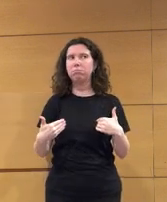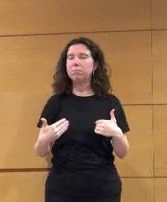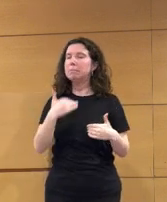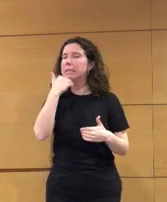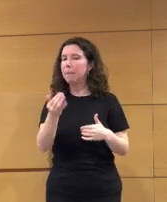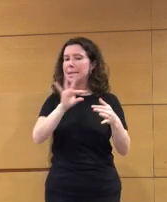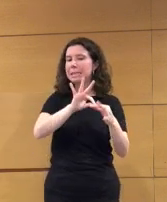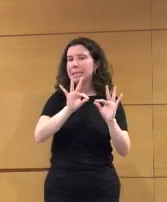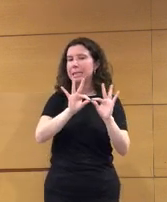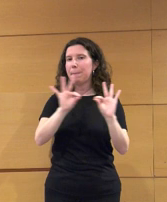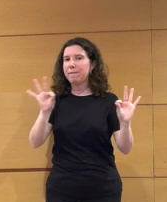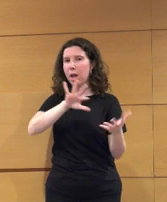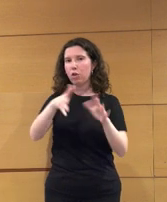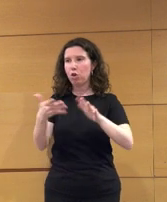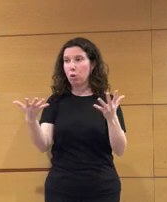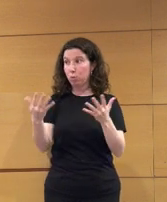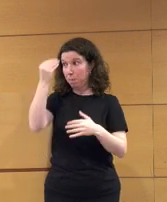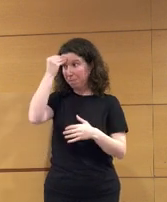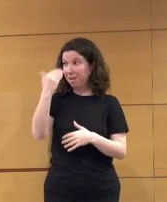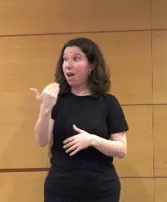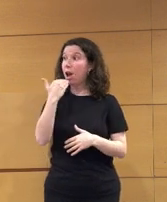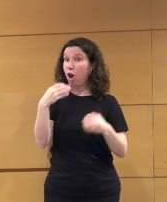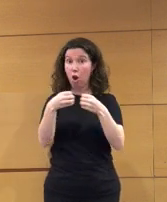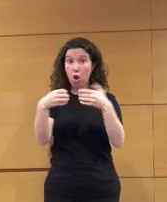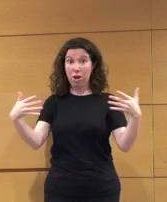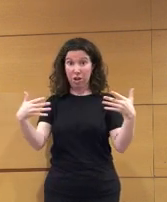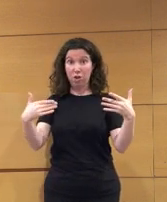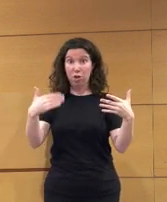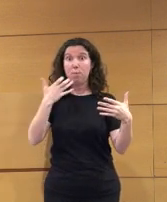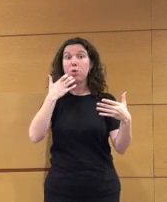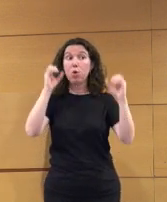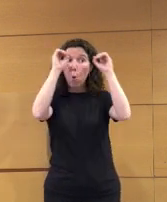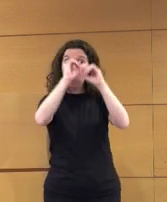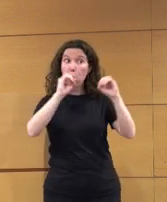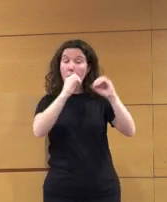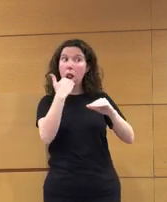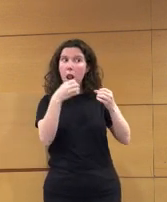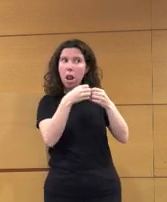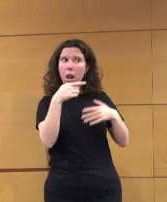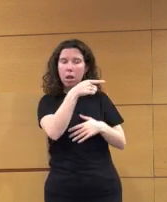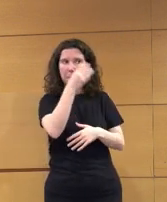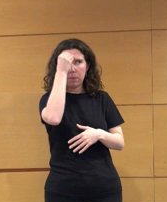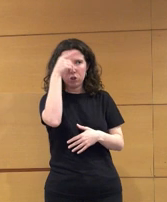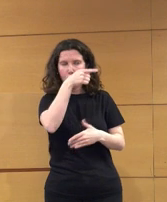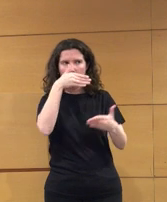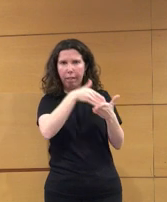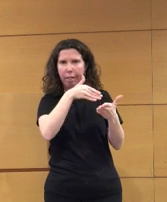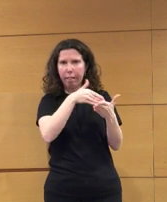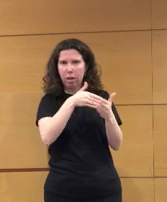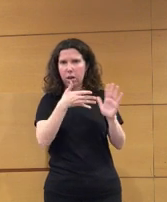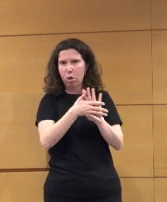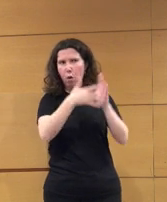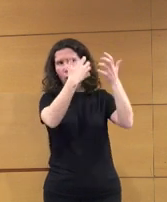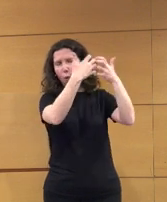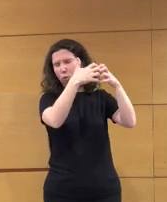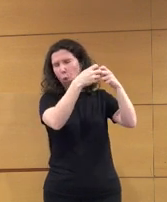como una herramienta, ¿no?, cuando yo uso el Google Mail me resulta completamente inaccesible por la cantidad de funcionalidades que uno